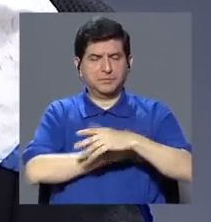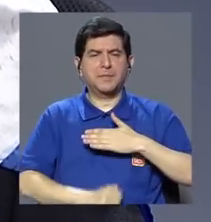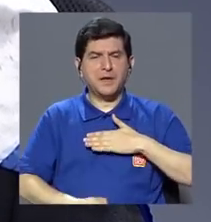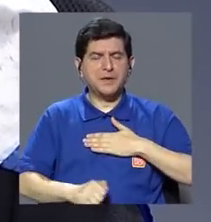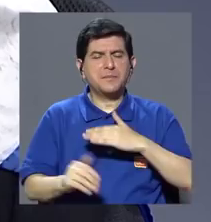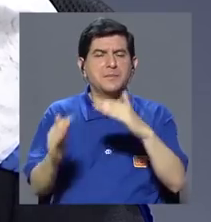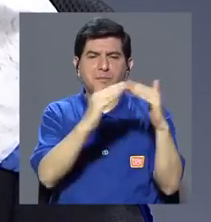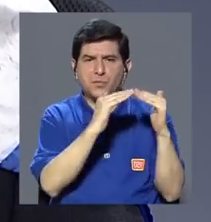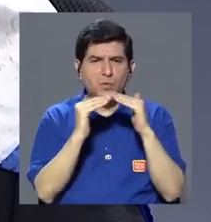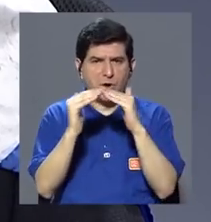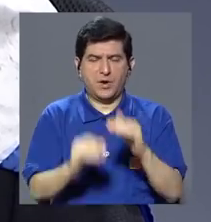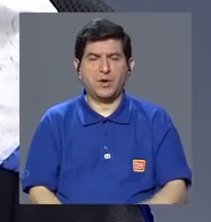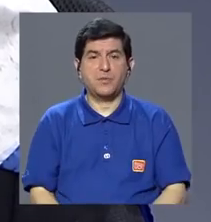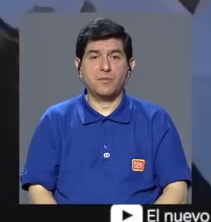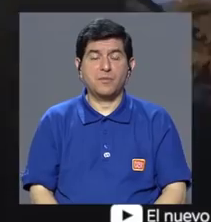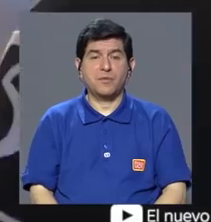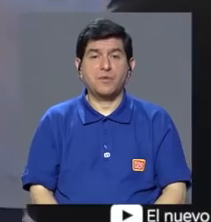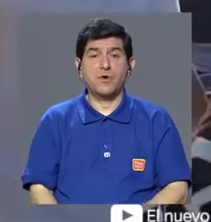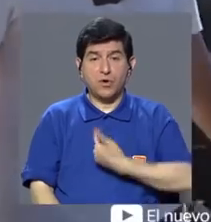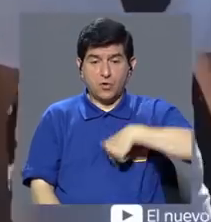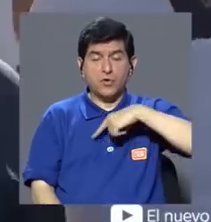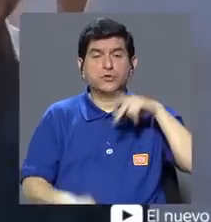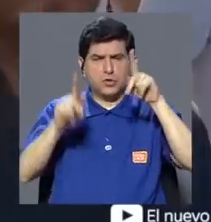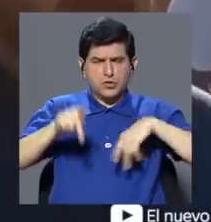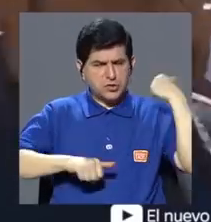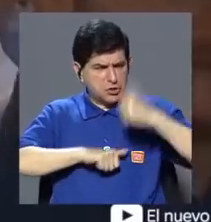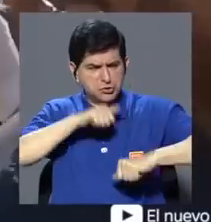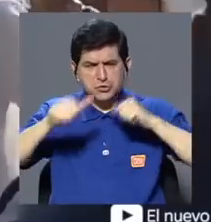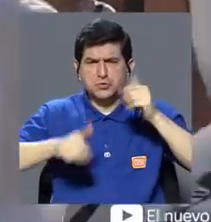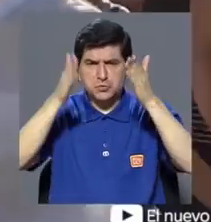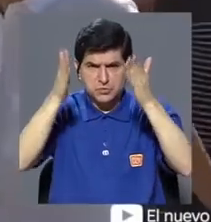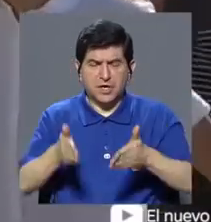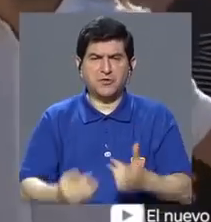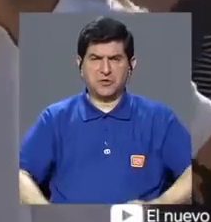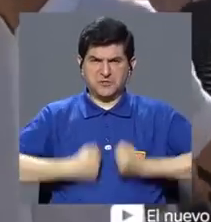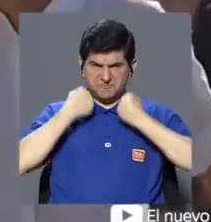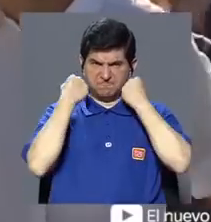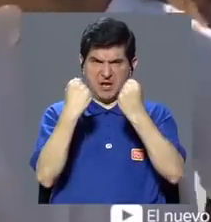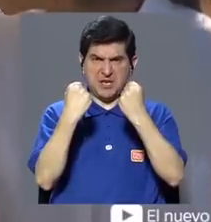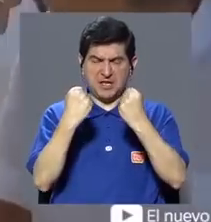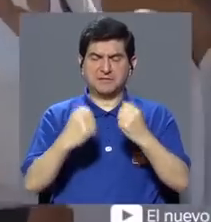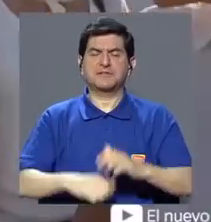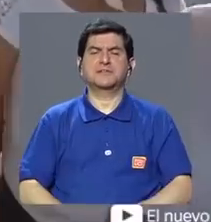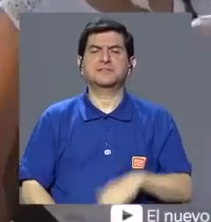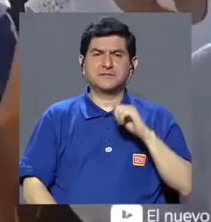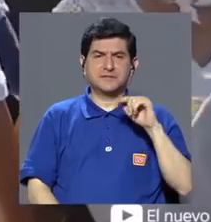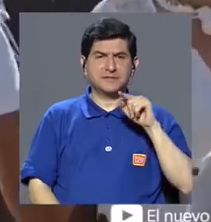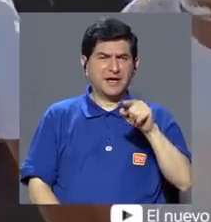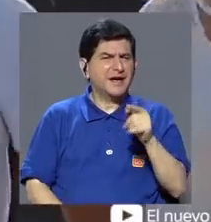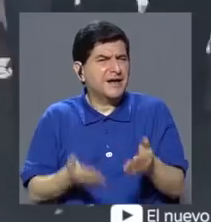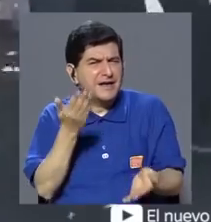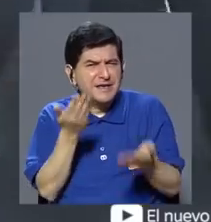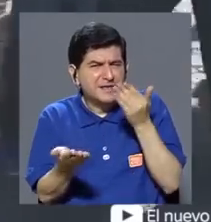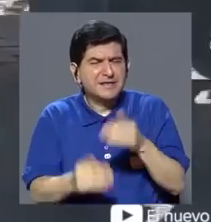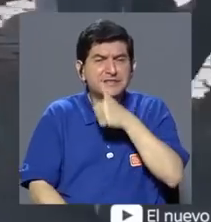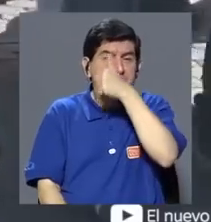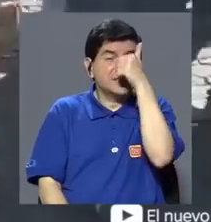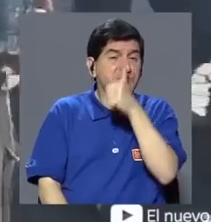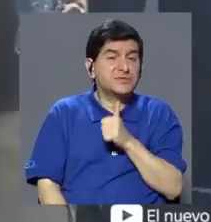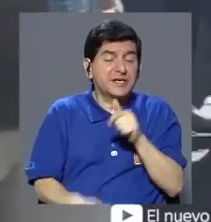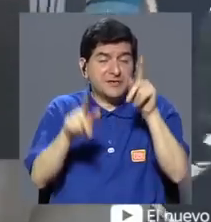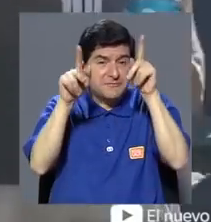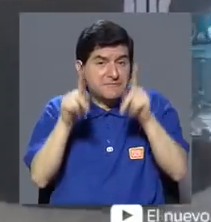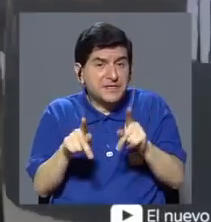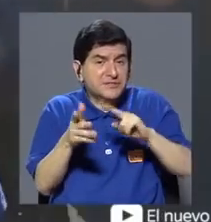gente en mi pueblo porque somos una persona a aguerridas valientes fuertes y luchador en paso alusiva por un gran sacrificio de